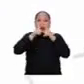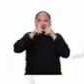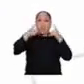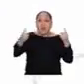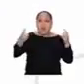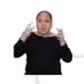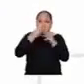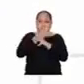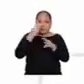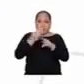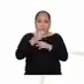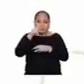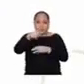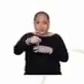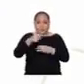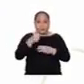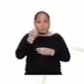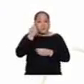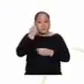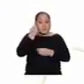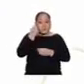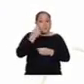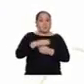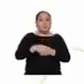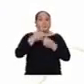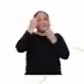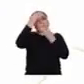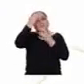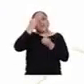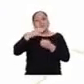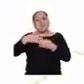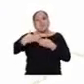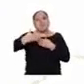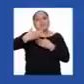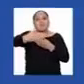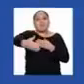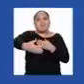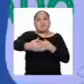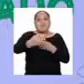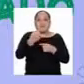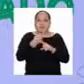así entenderán información que va más allá